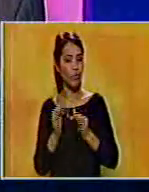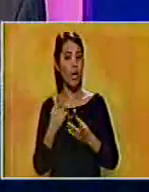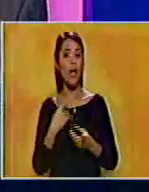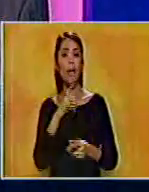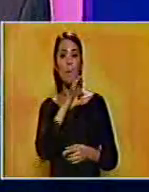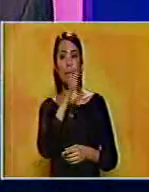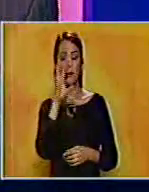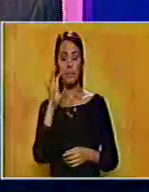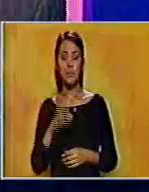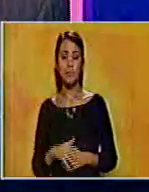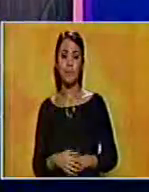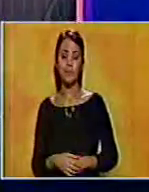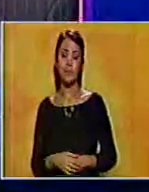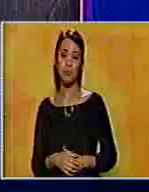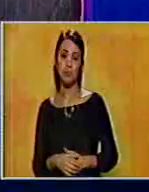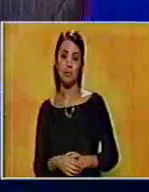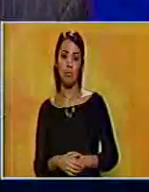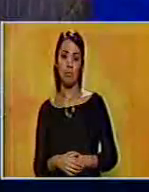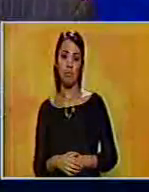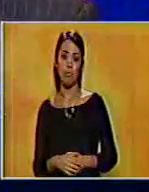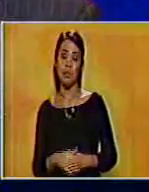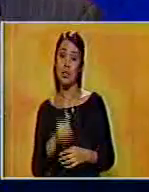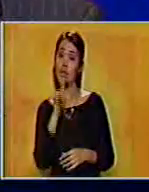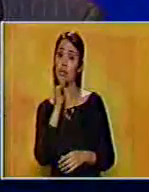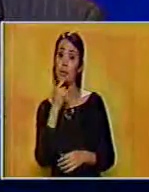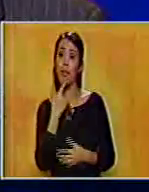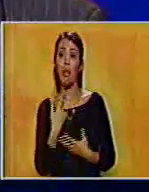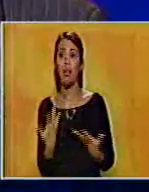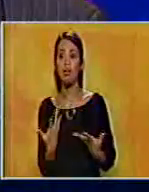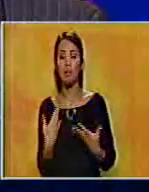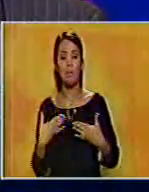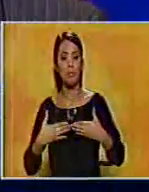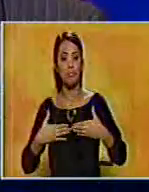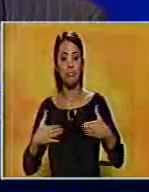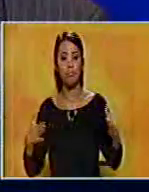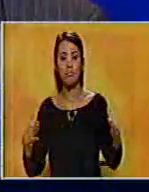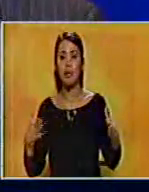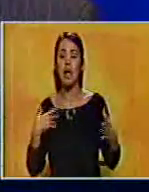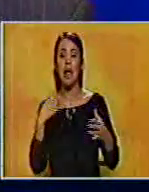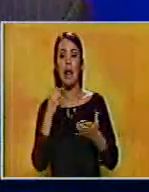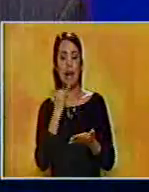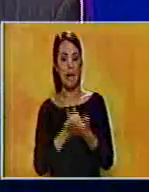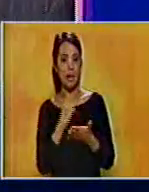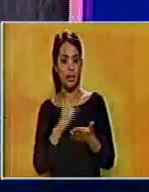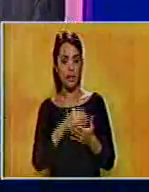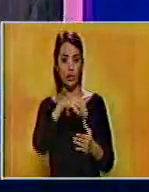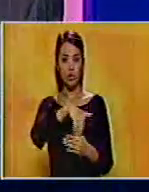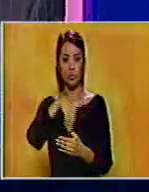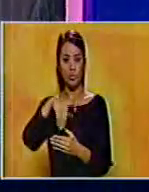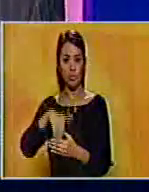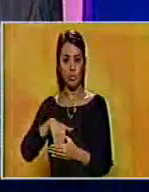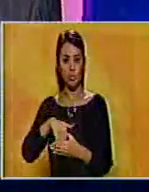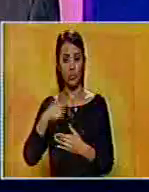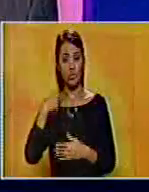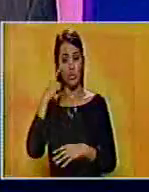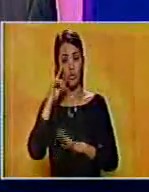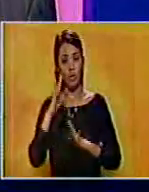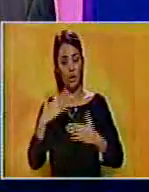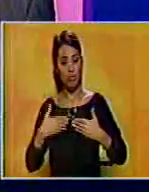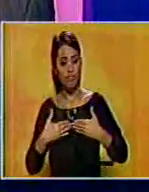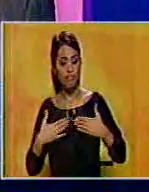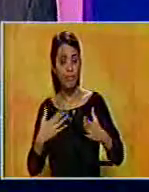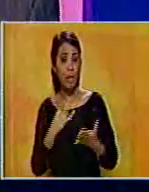país del mundo. El decirme que van a abrir o mantener abierto el registro electoral, yo creo que esta es la apertura del